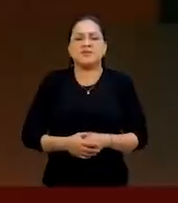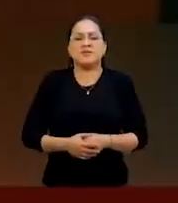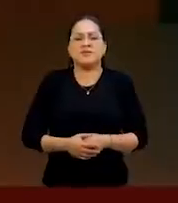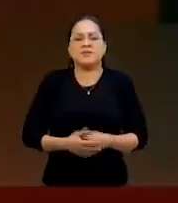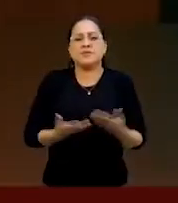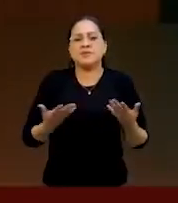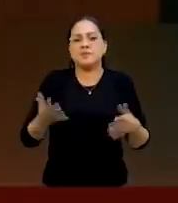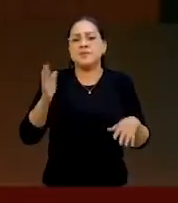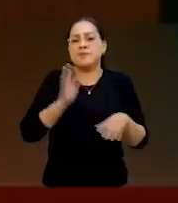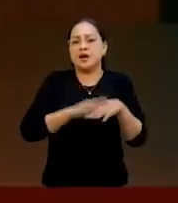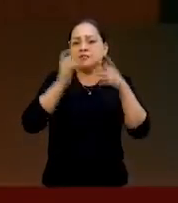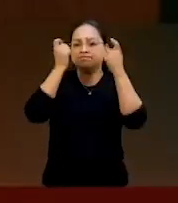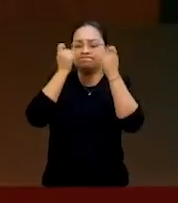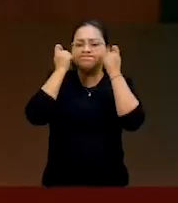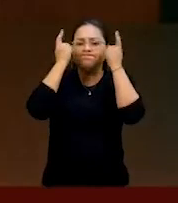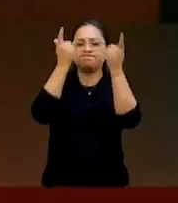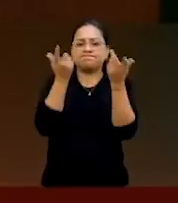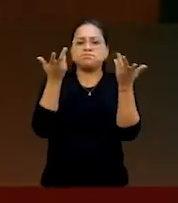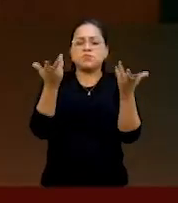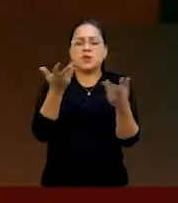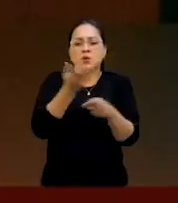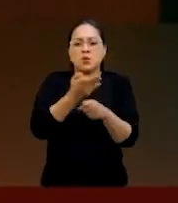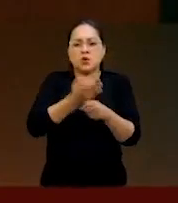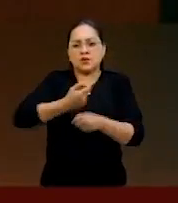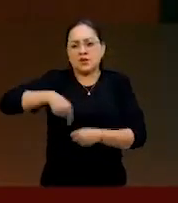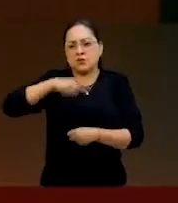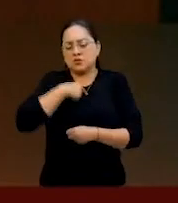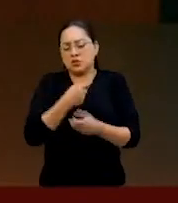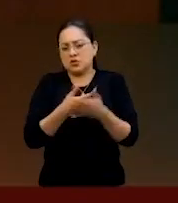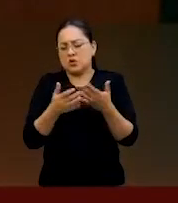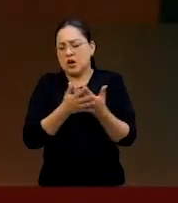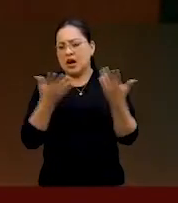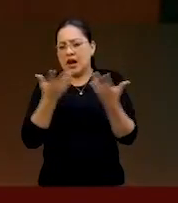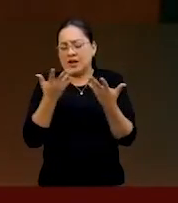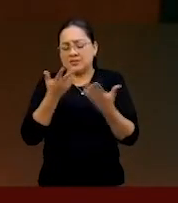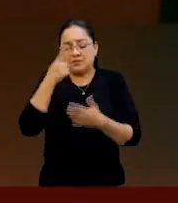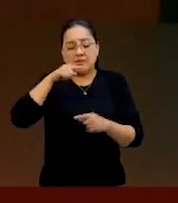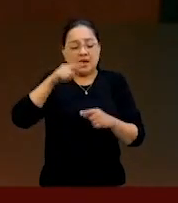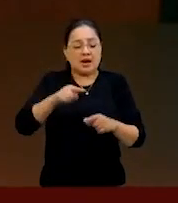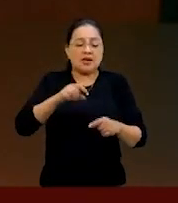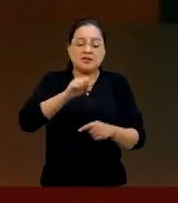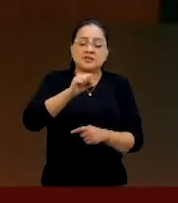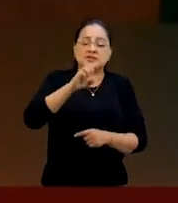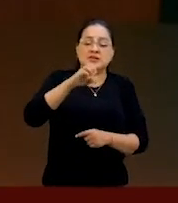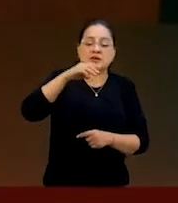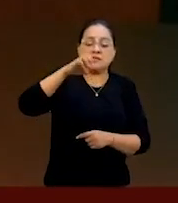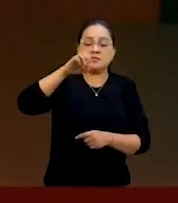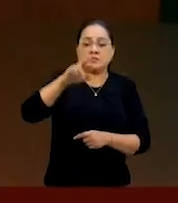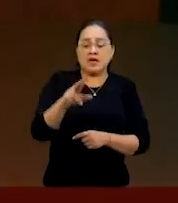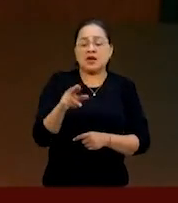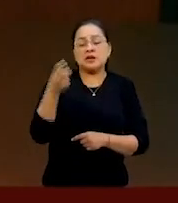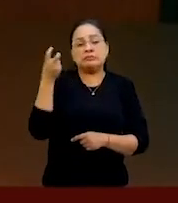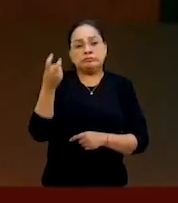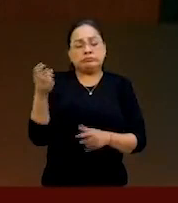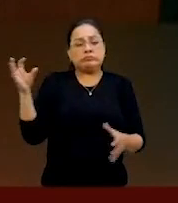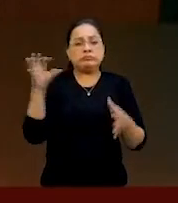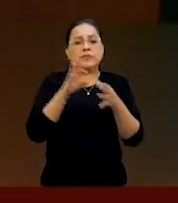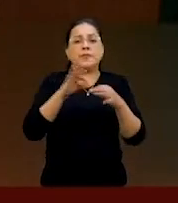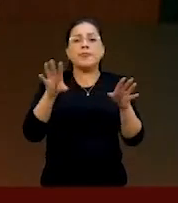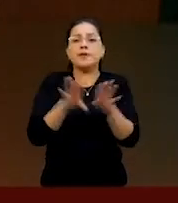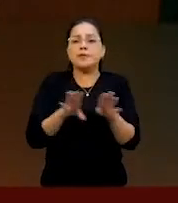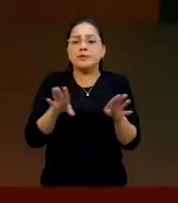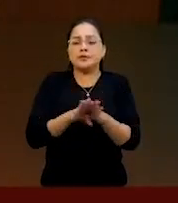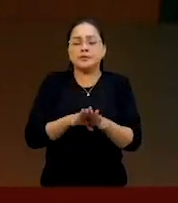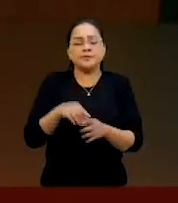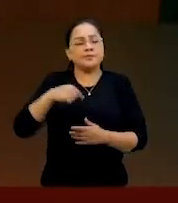El mayor reconocimiento que podemos hacerle a nuestra Fuerza Armada permanente es